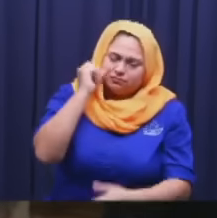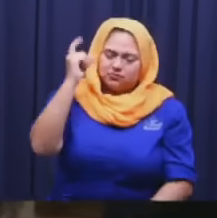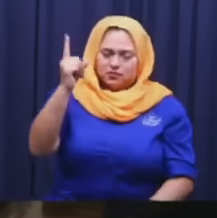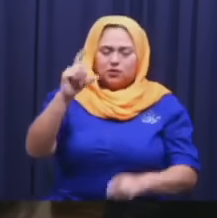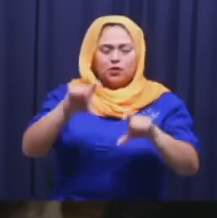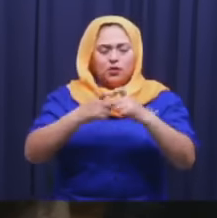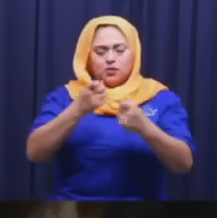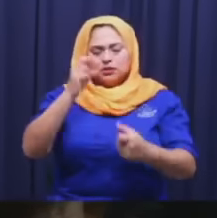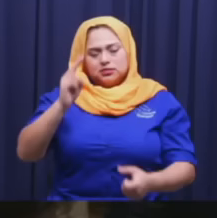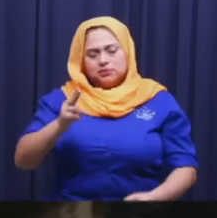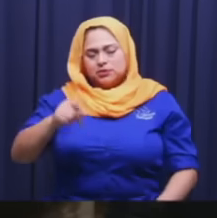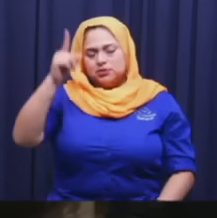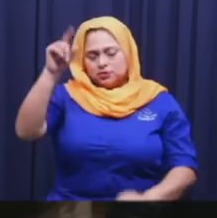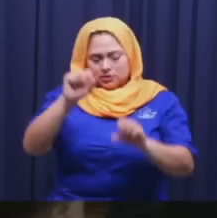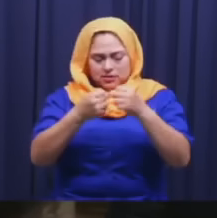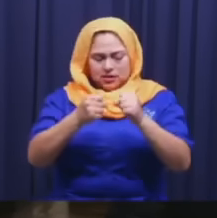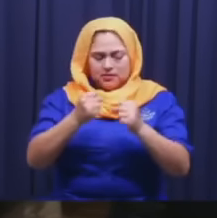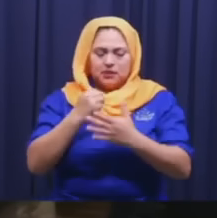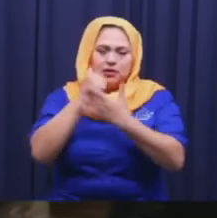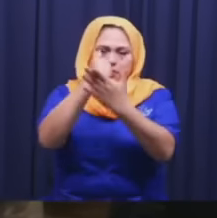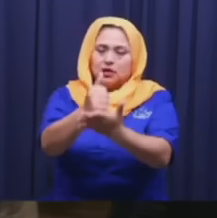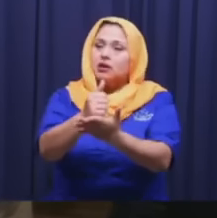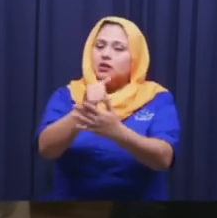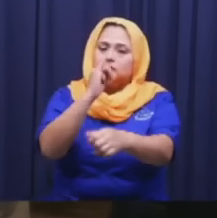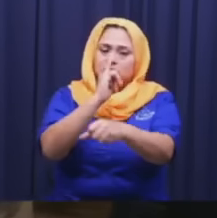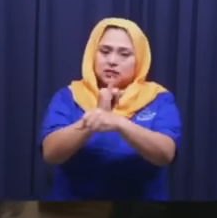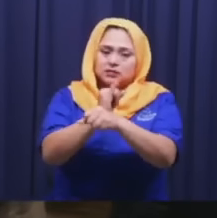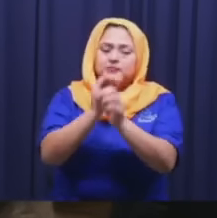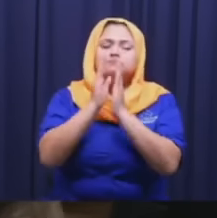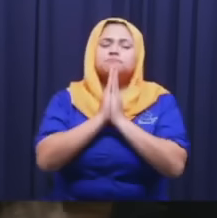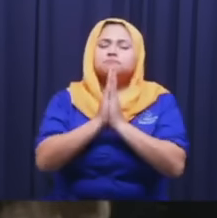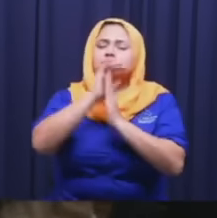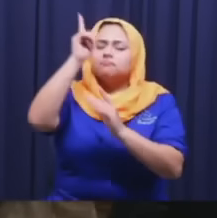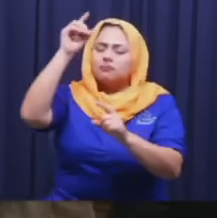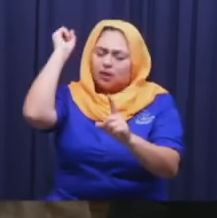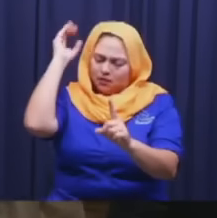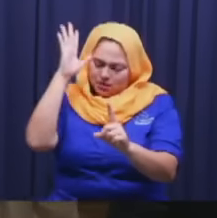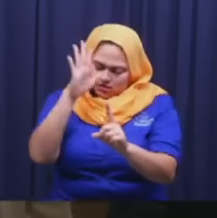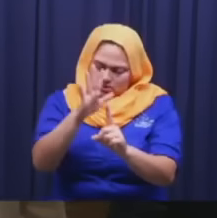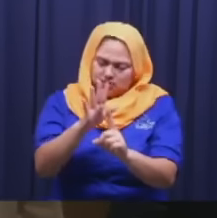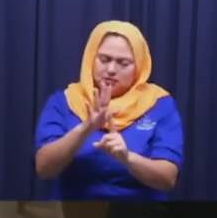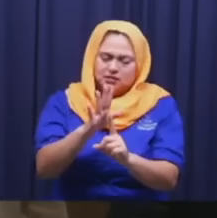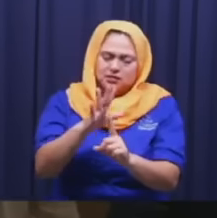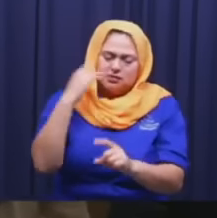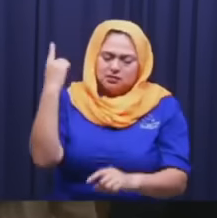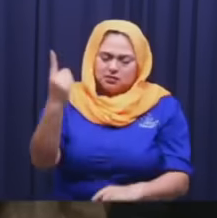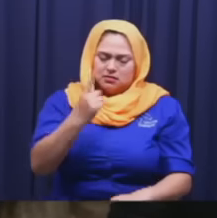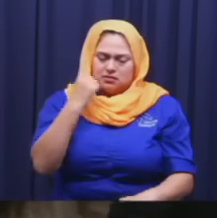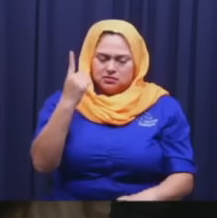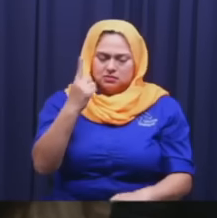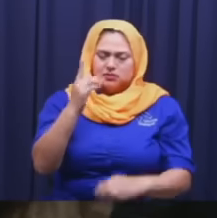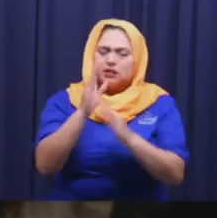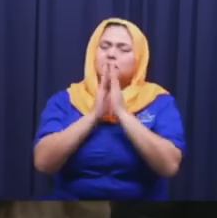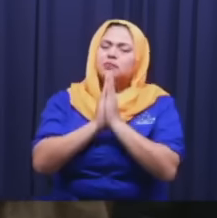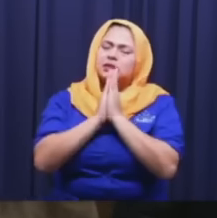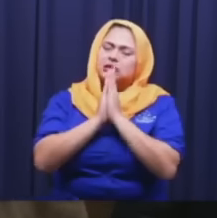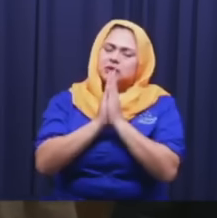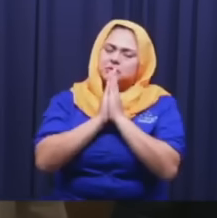como siempre lo has hecho a favor de tu pueblo. Te pedimos que bendigas a todos los que han